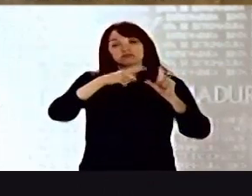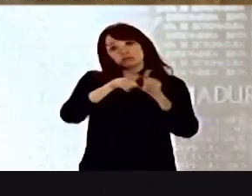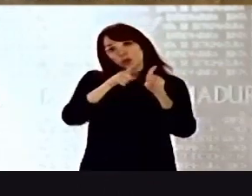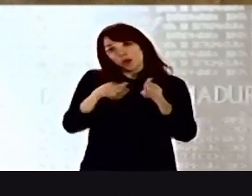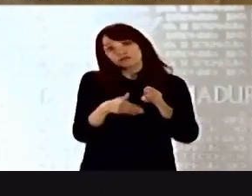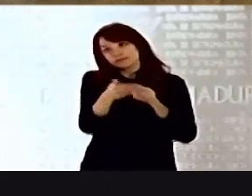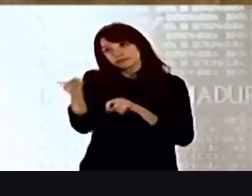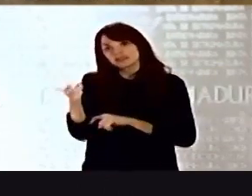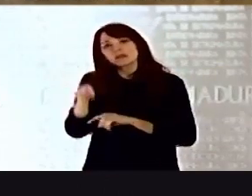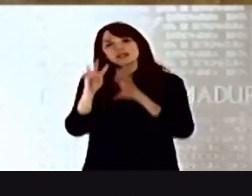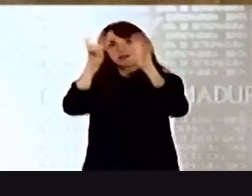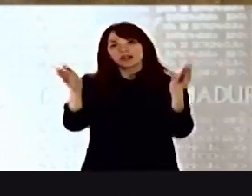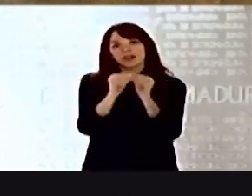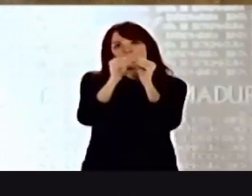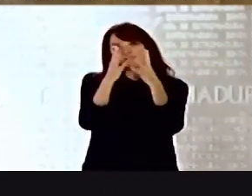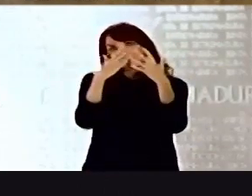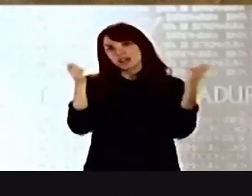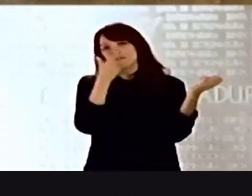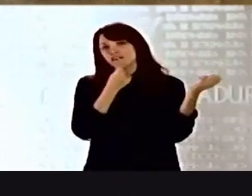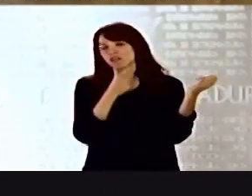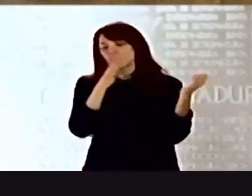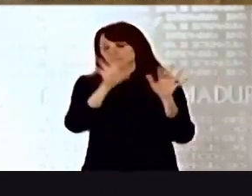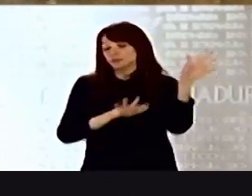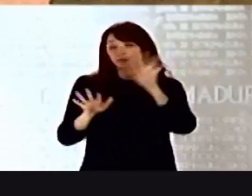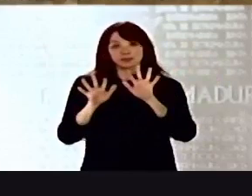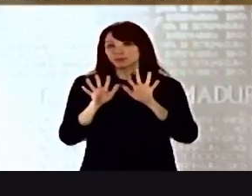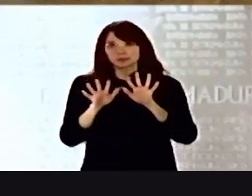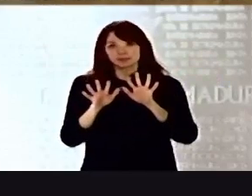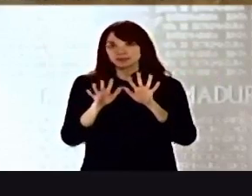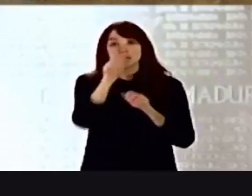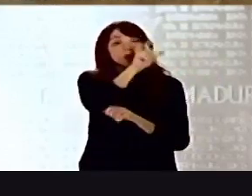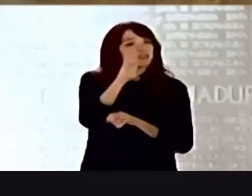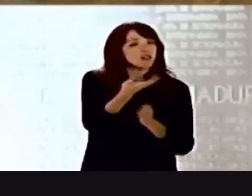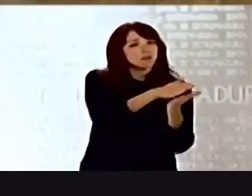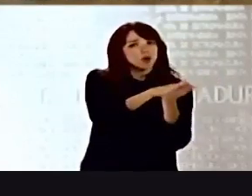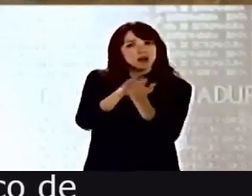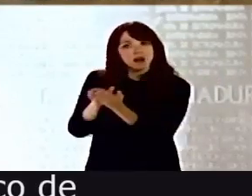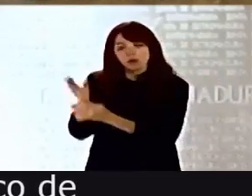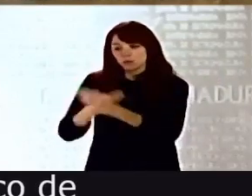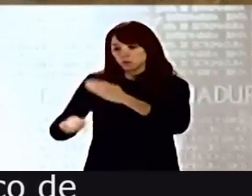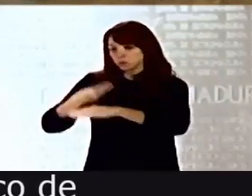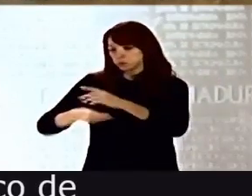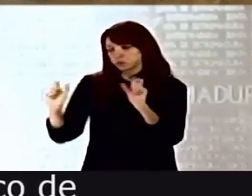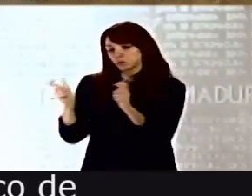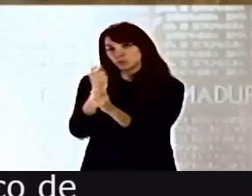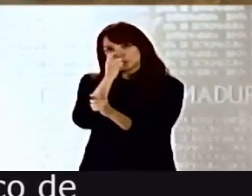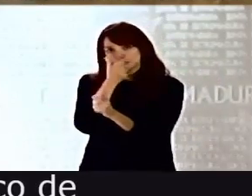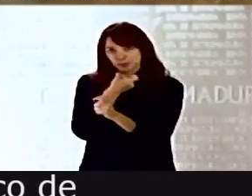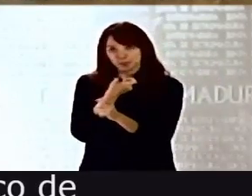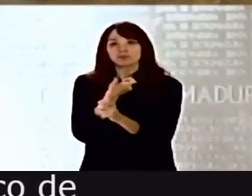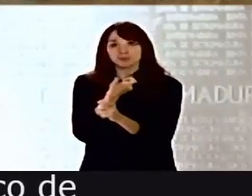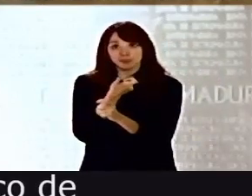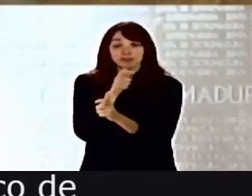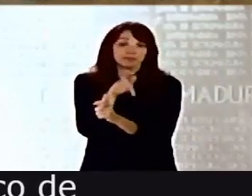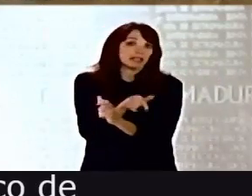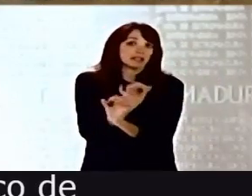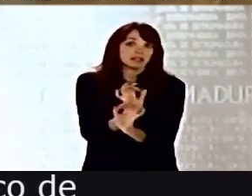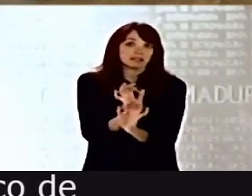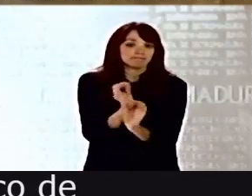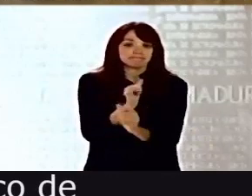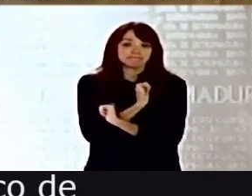muy sencilla para que no nos enredemos con estas cuestiones. Muere mucha más gente de los niños que nacen en la región. Y esto no